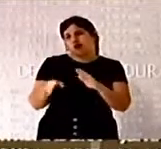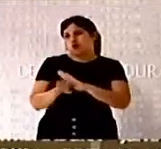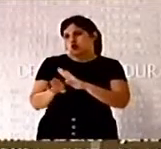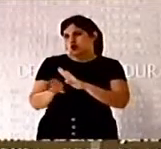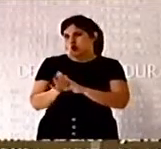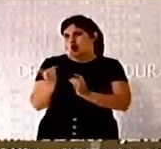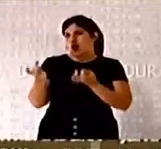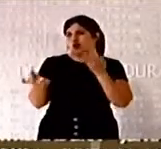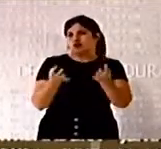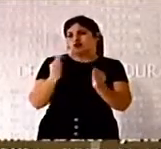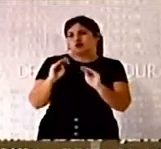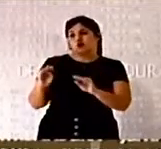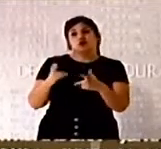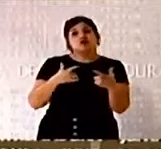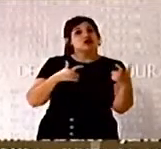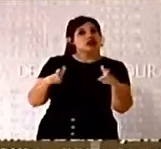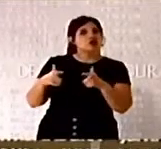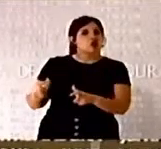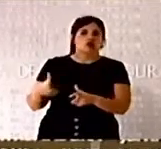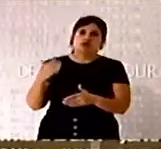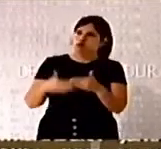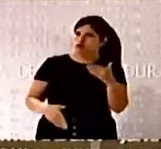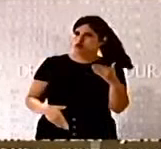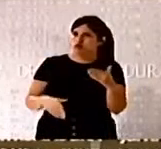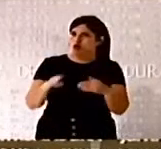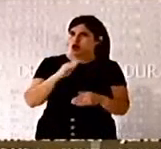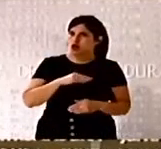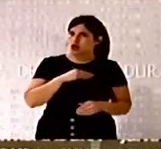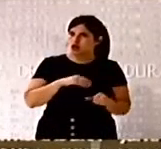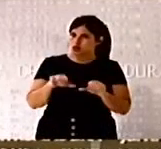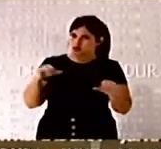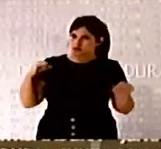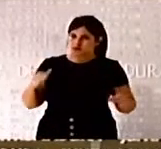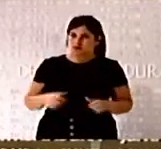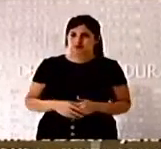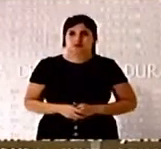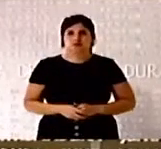estado con muchísimas limitaciones durante este tiempo.